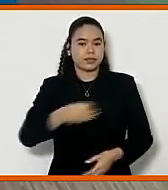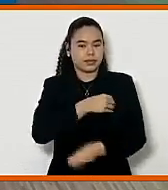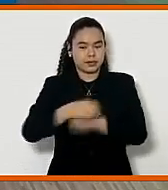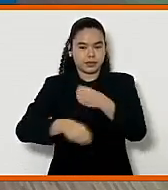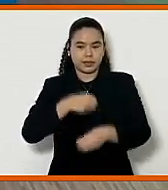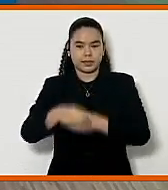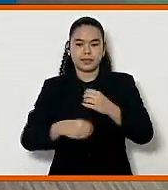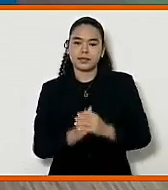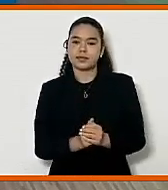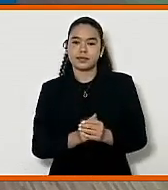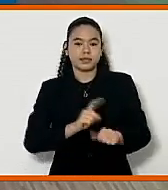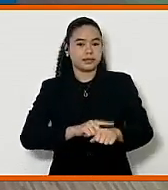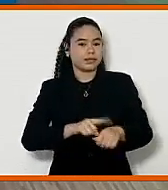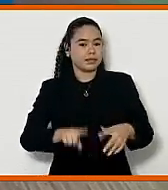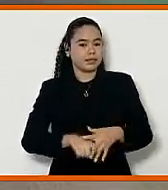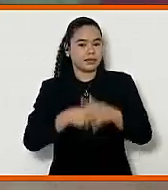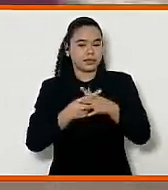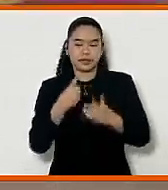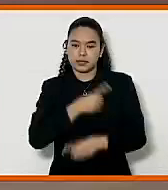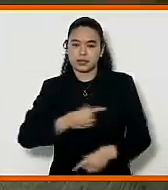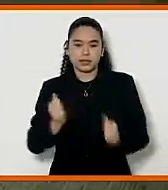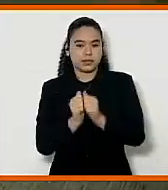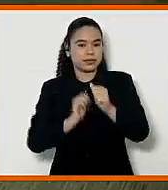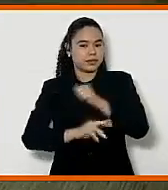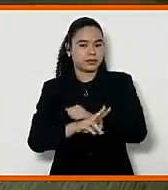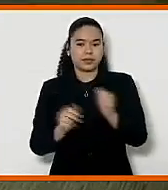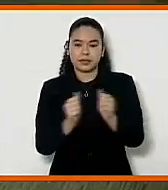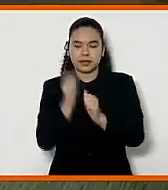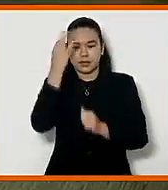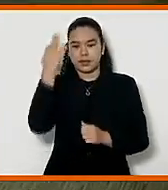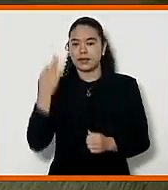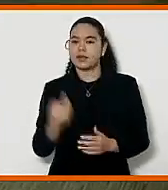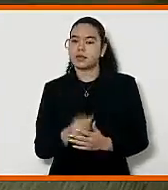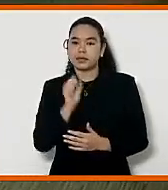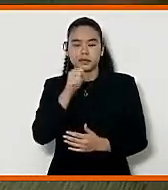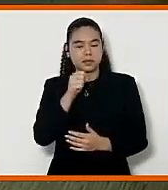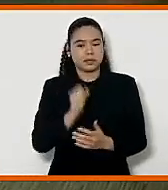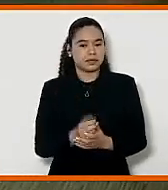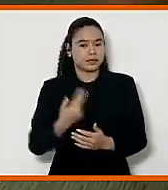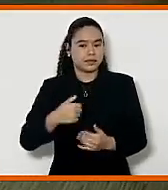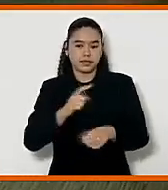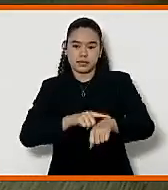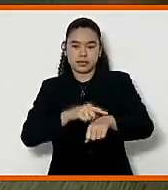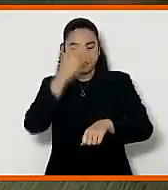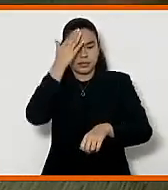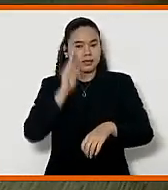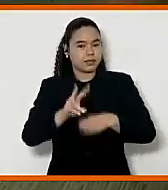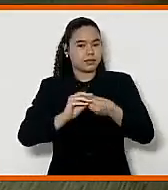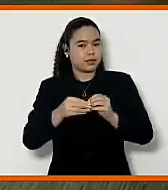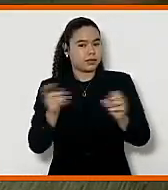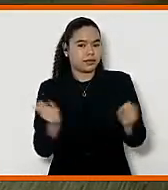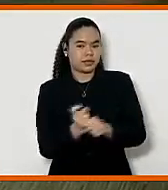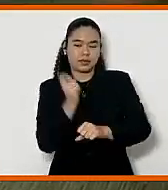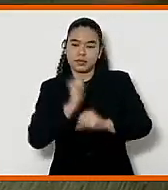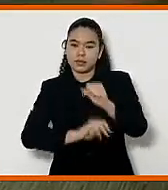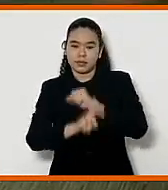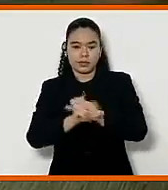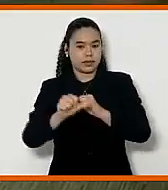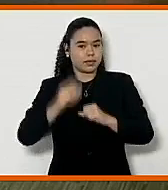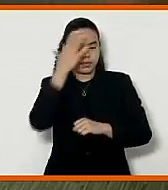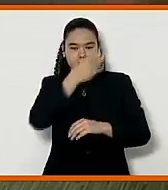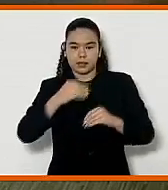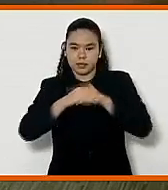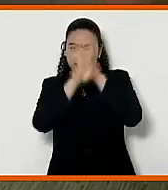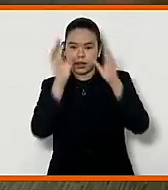nuestros juegos. Damos inicio con la diversión con premiados junto a Francini. Así es, Cecilia. Vamos a conocer los dos números ganadores para premiados en esta hermosa